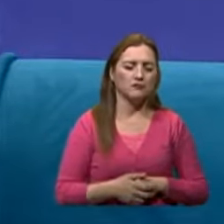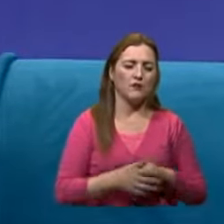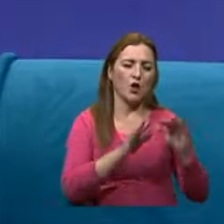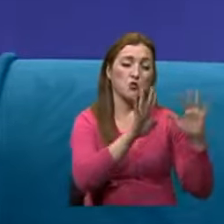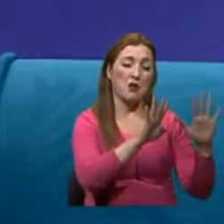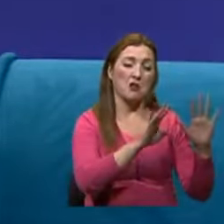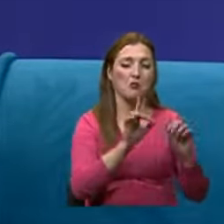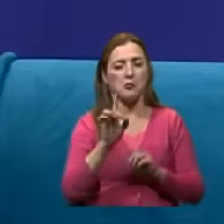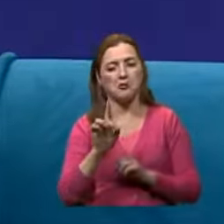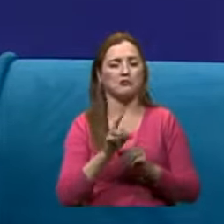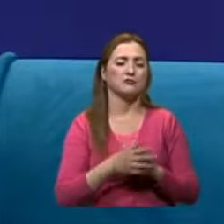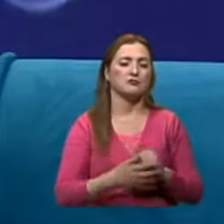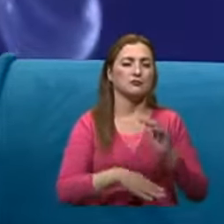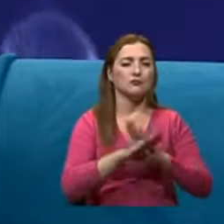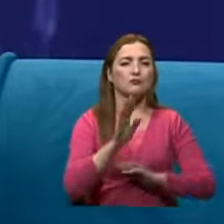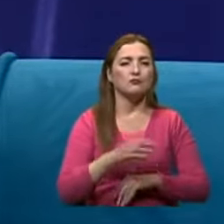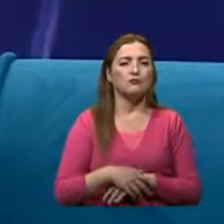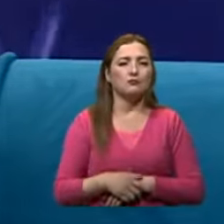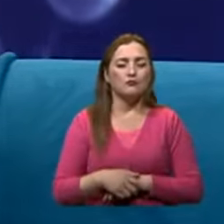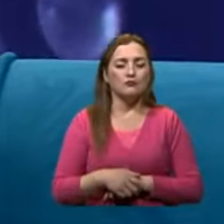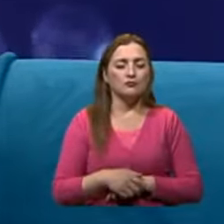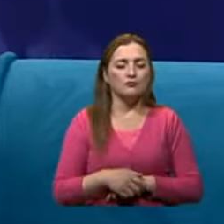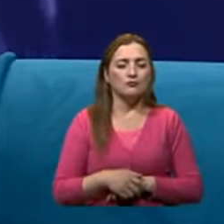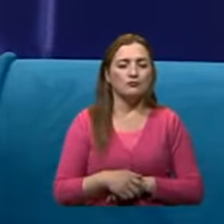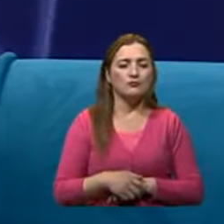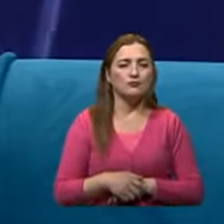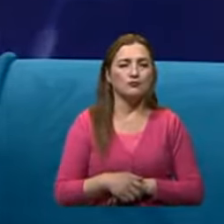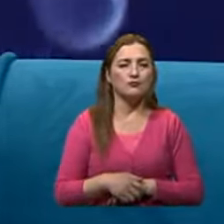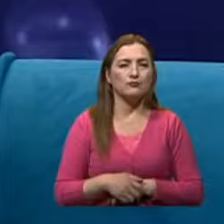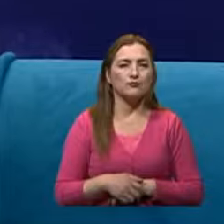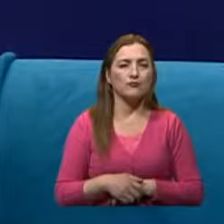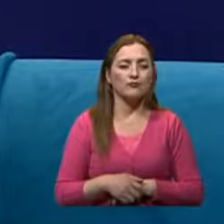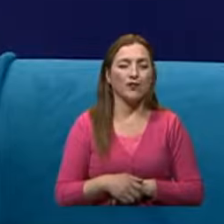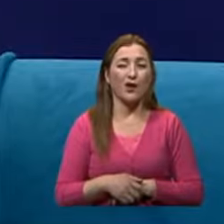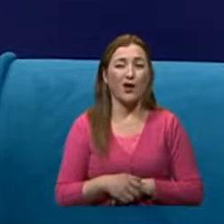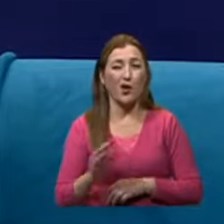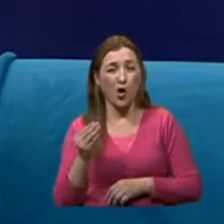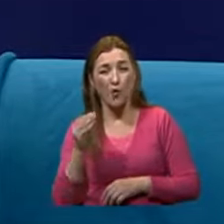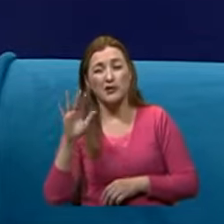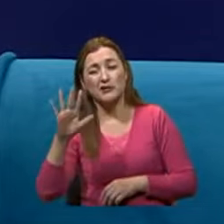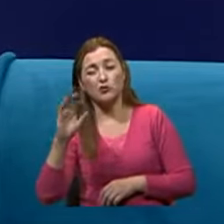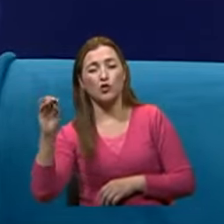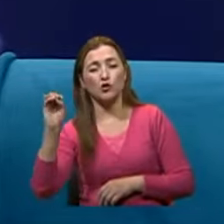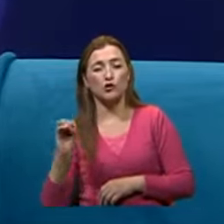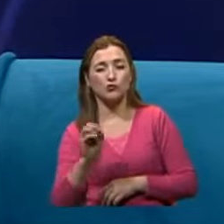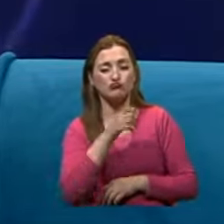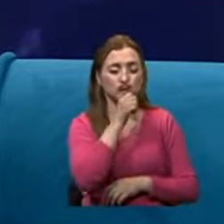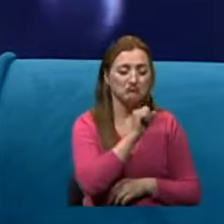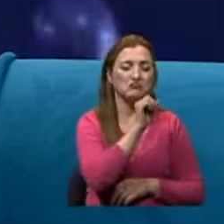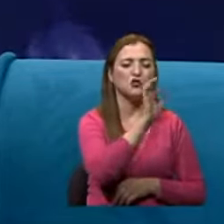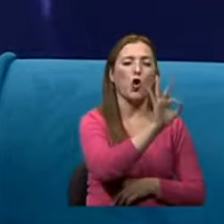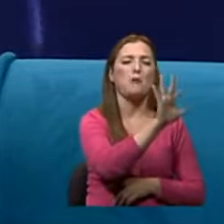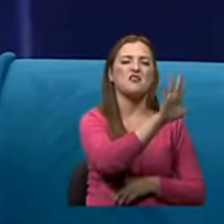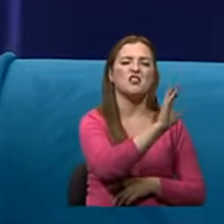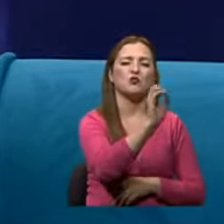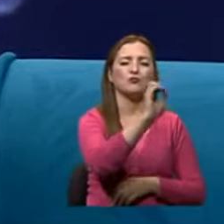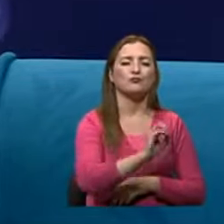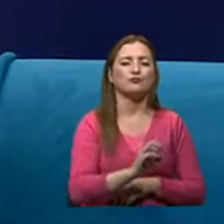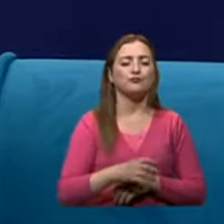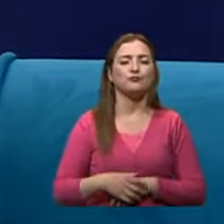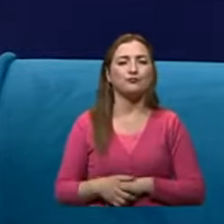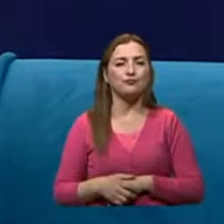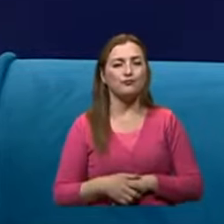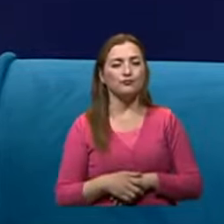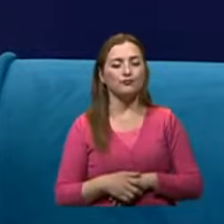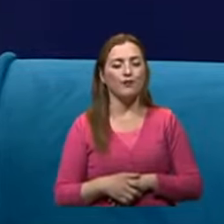decirte, Claro, o sea, un 5% de pacientes jóvenes y un 95% de pacientes de edad avanzada, porque la mayoría